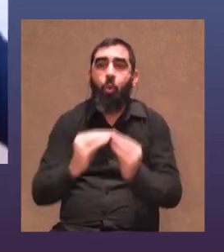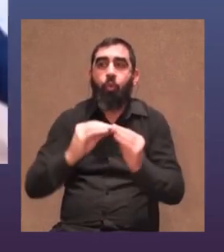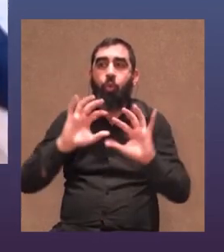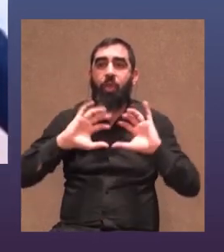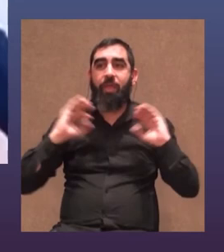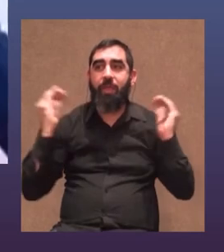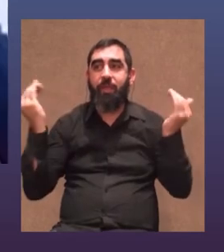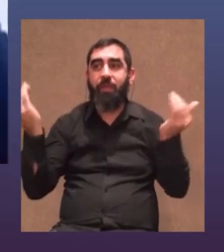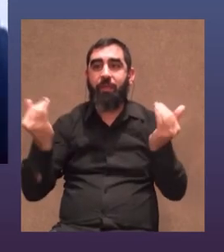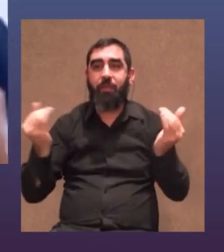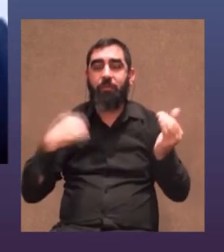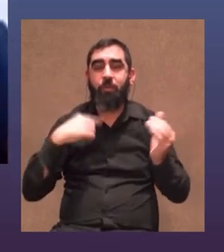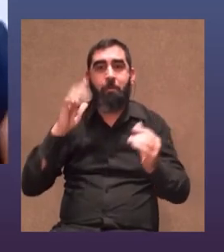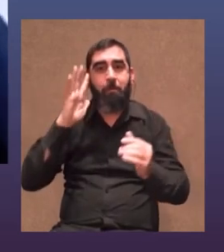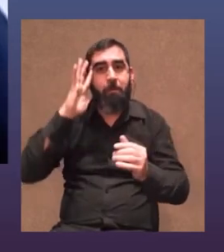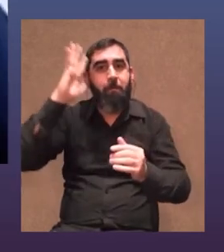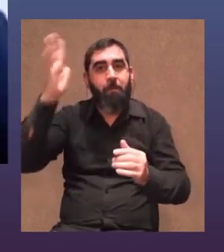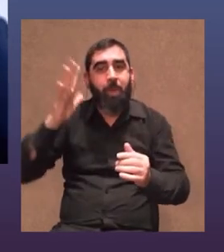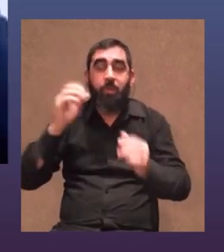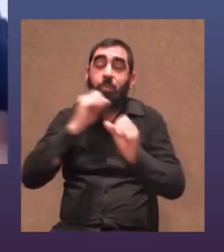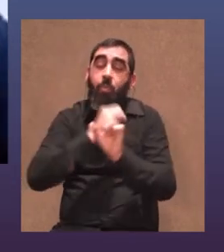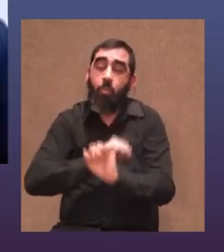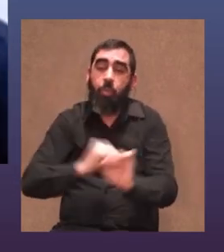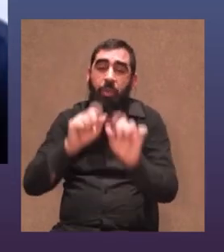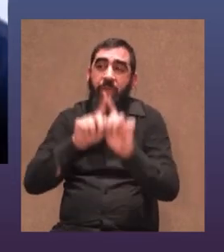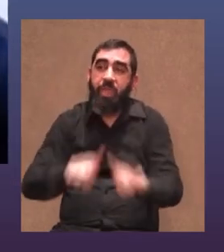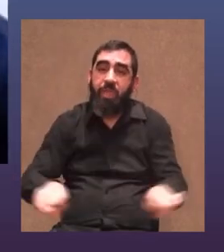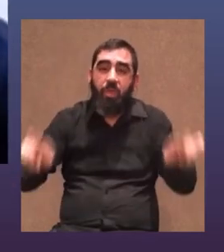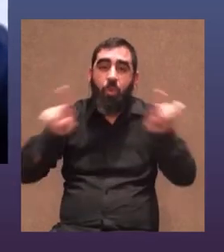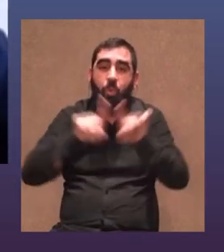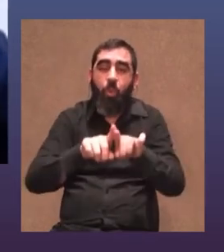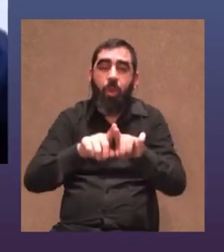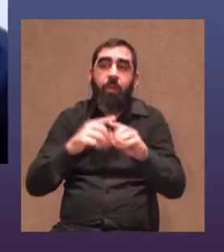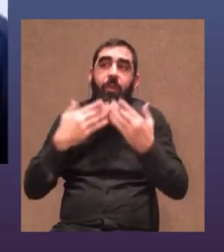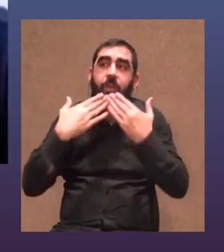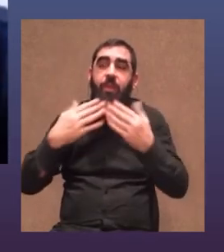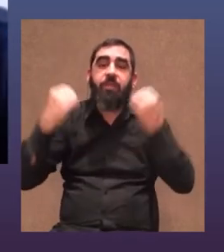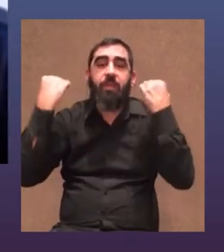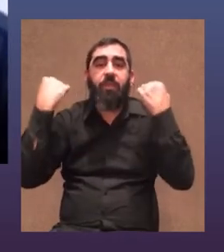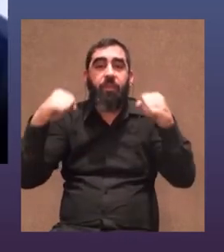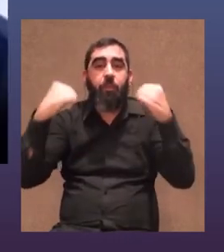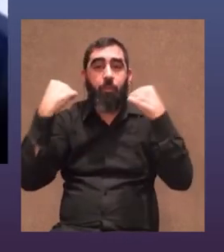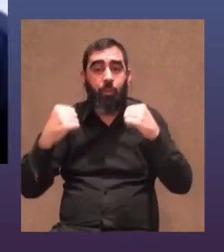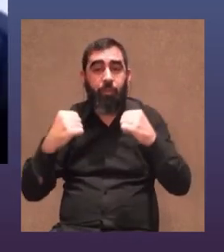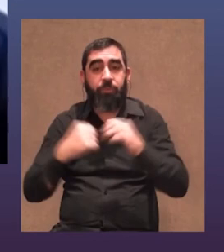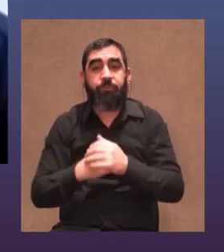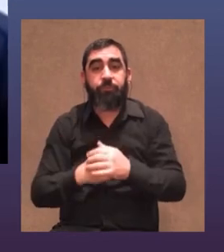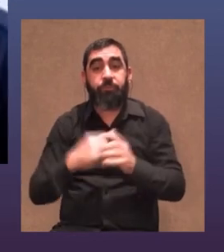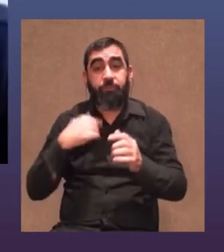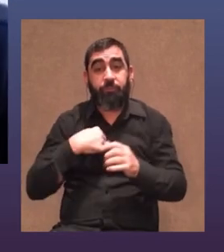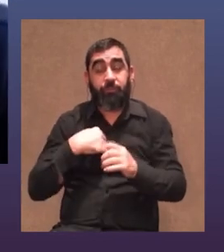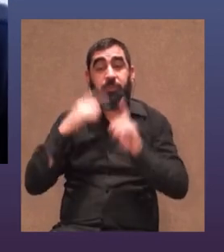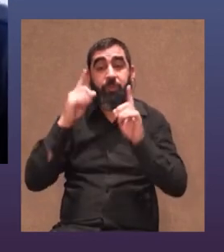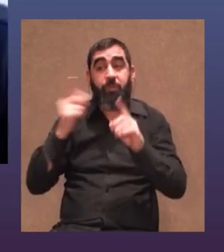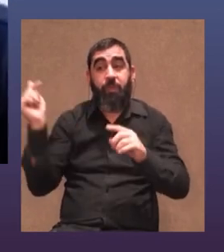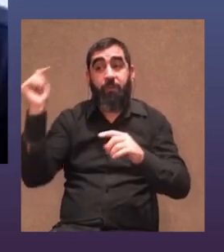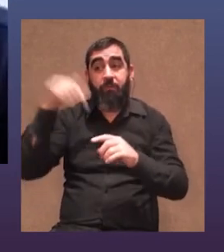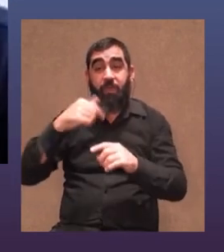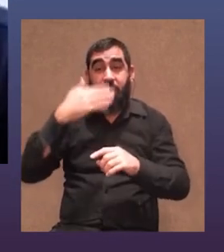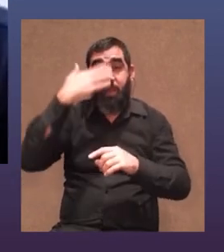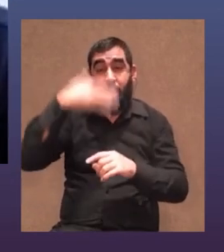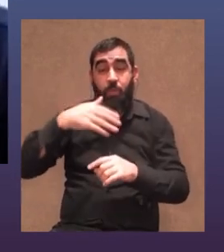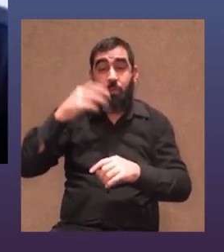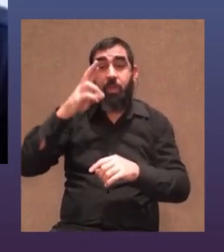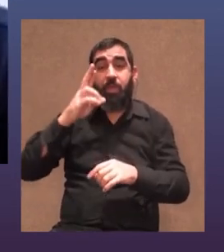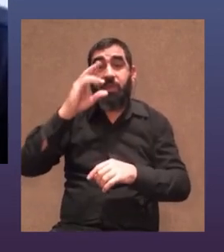sea, que te llega todo eso, puede ser lo mismo que alguien vive a través del deporte. ¿Sabés qué? Yo vine a la última función de Mariano El Richetto,